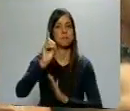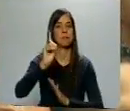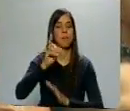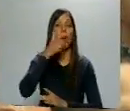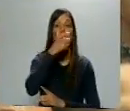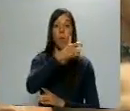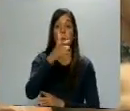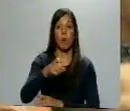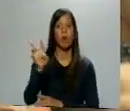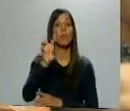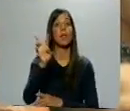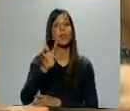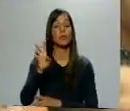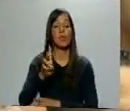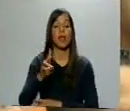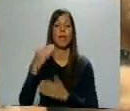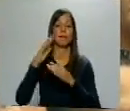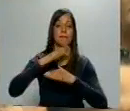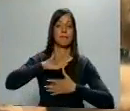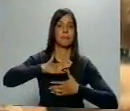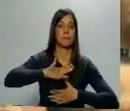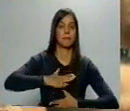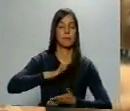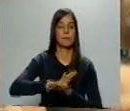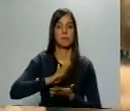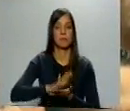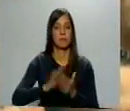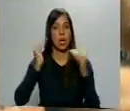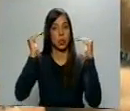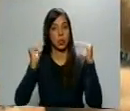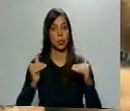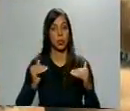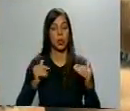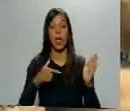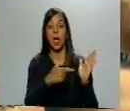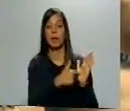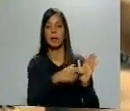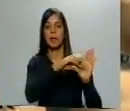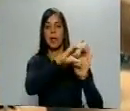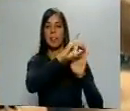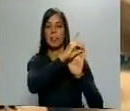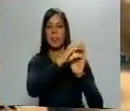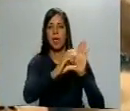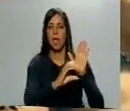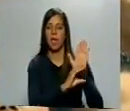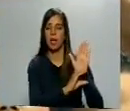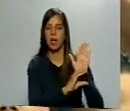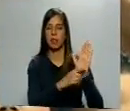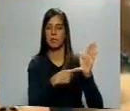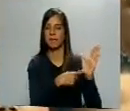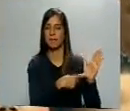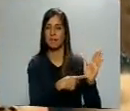pueblo de Venezuela. Este decreto constituyente